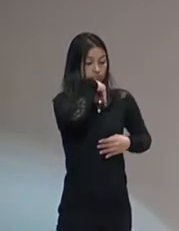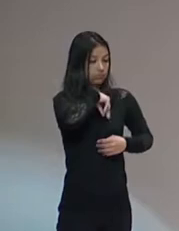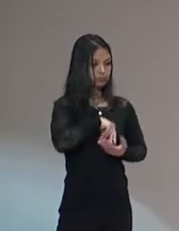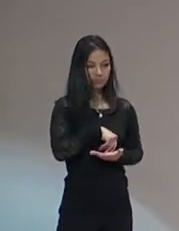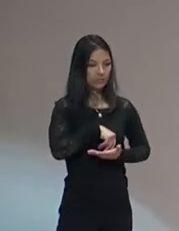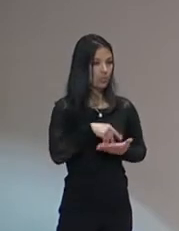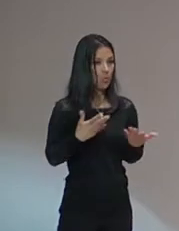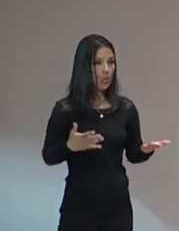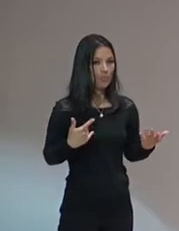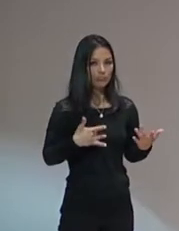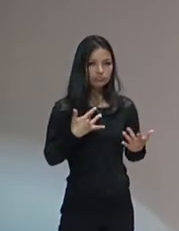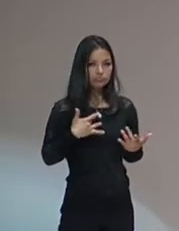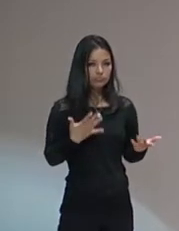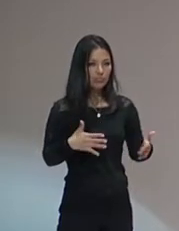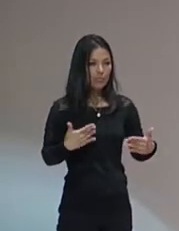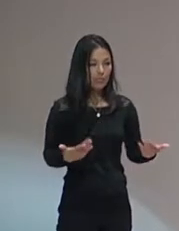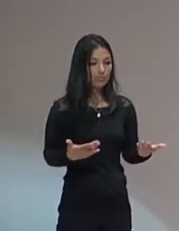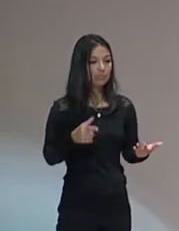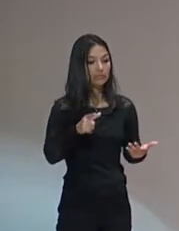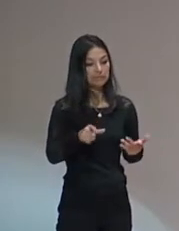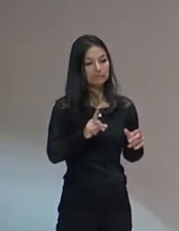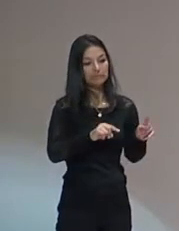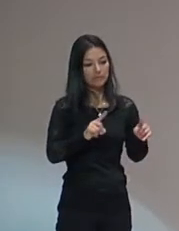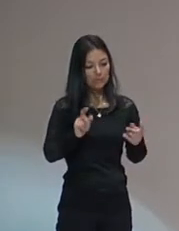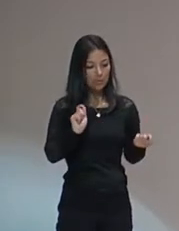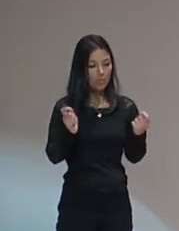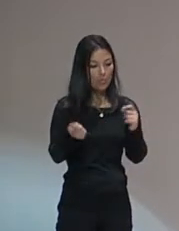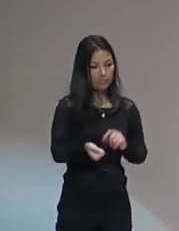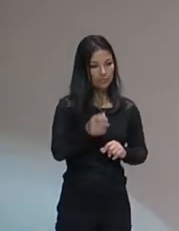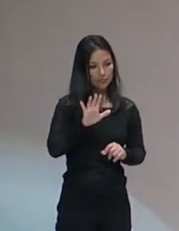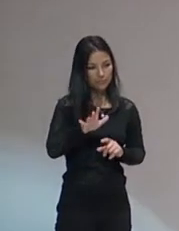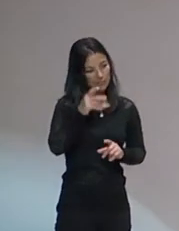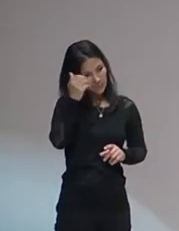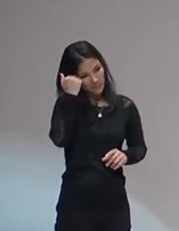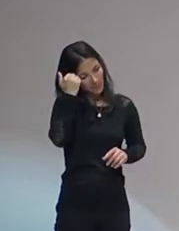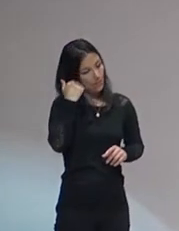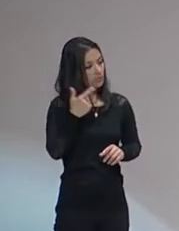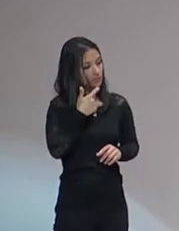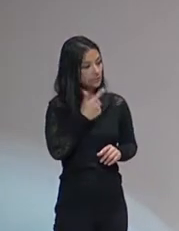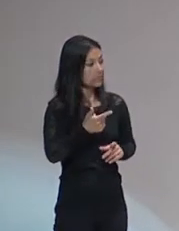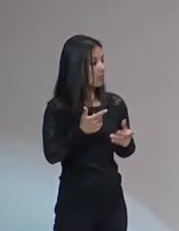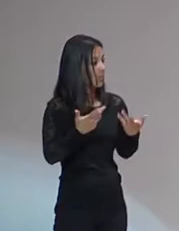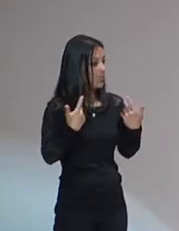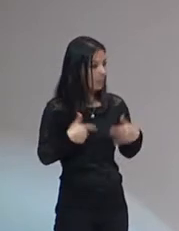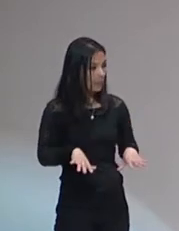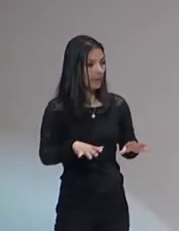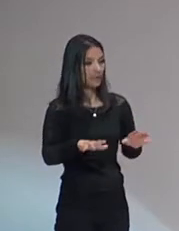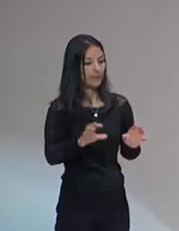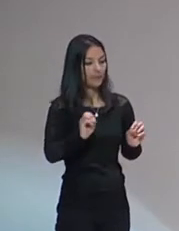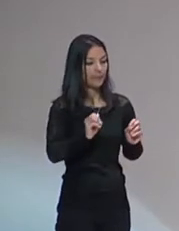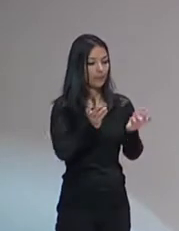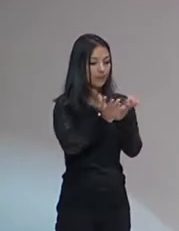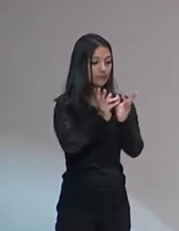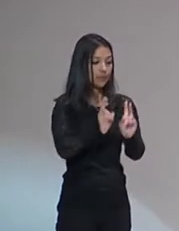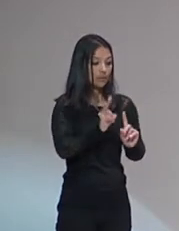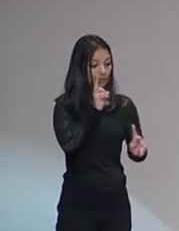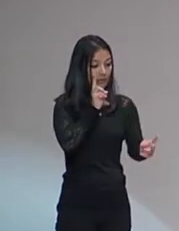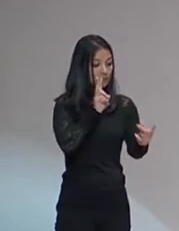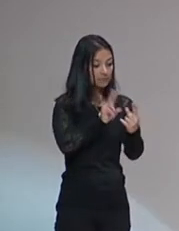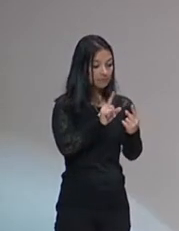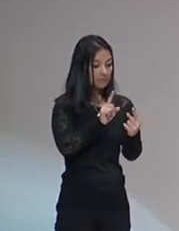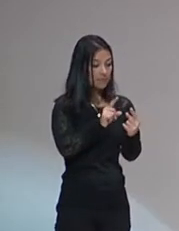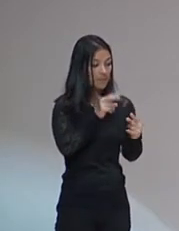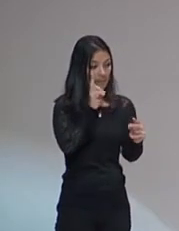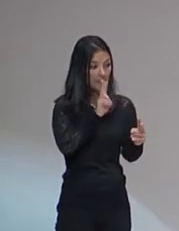Con una transformación pedagógica en el que parte del cuerpo, en el que a los estudiantes los pone uno a mirarse a sí